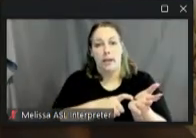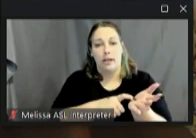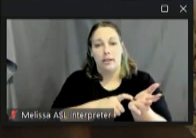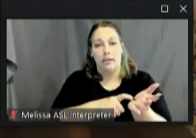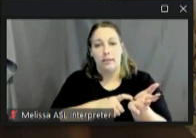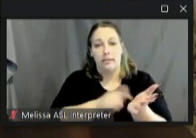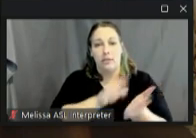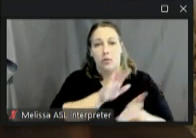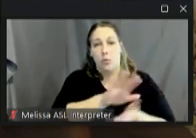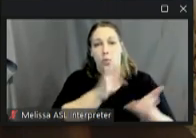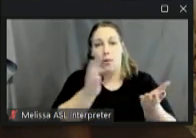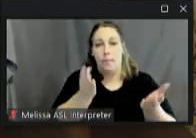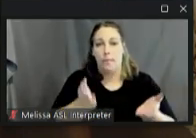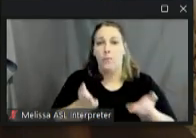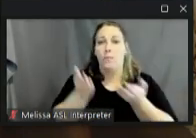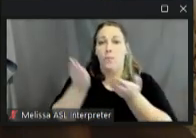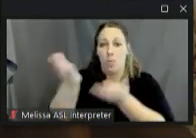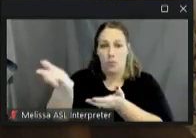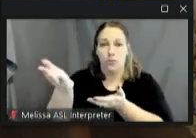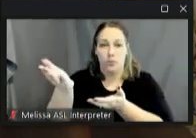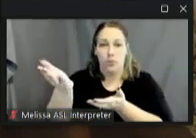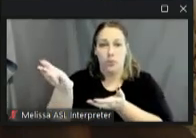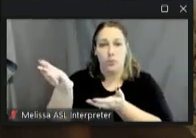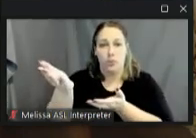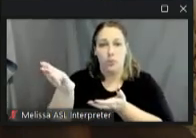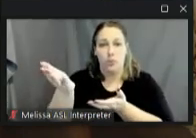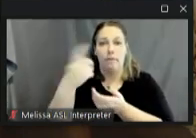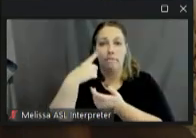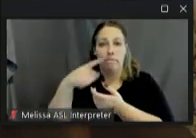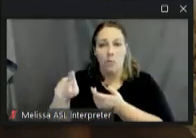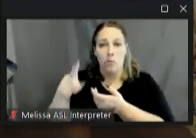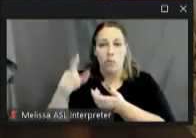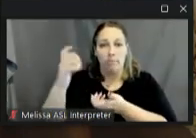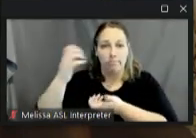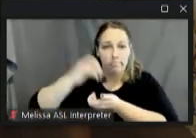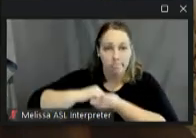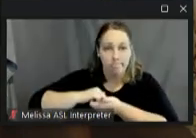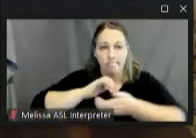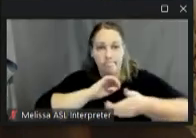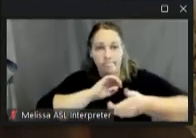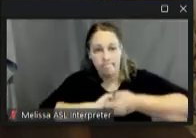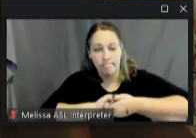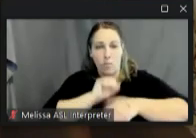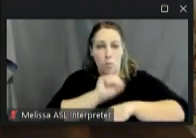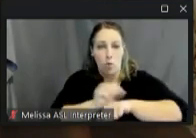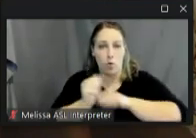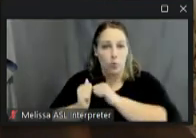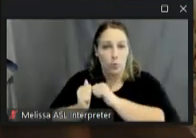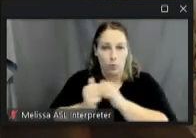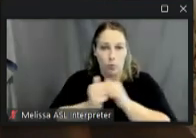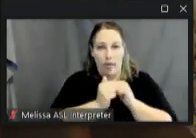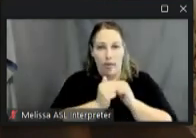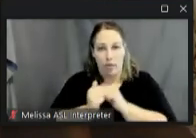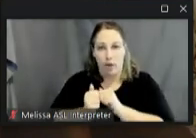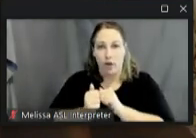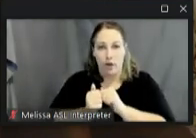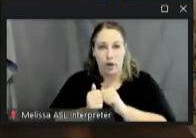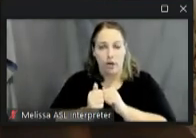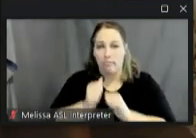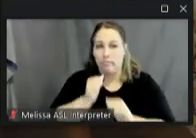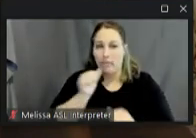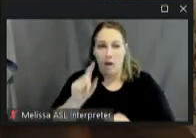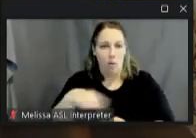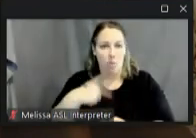y aportar desde sociedad civil, no hablo solamente por nuestra organización, sino desde sociedad